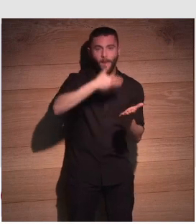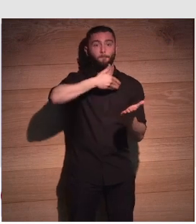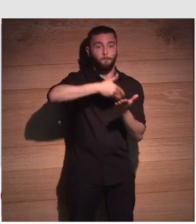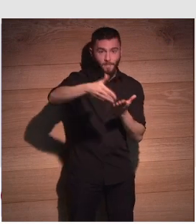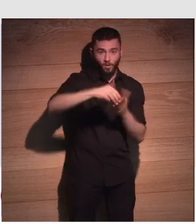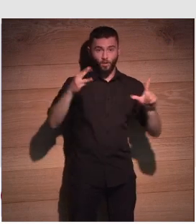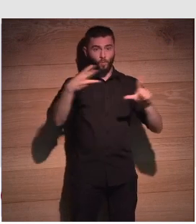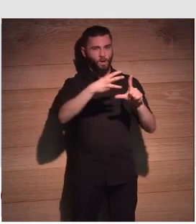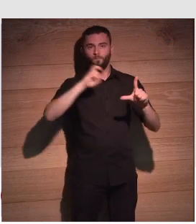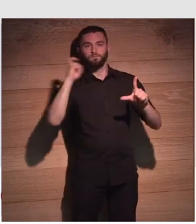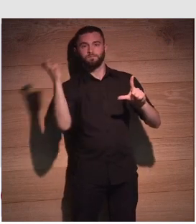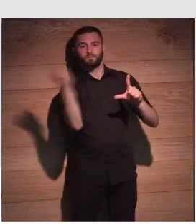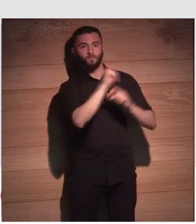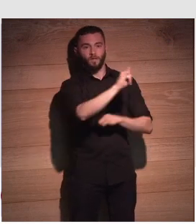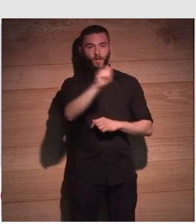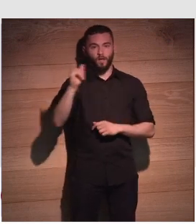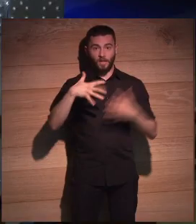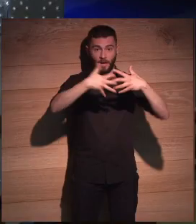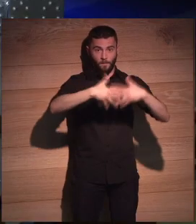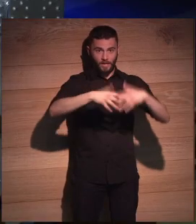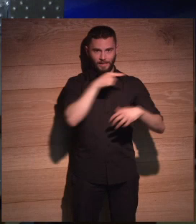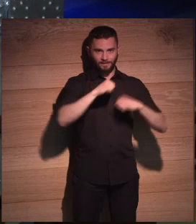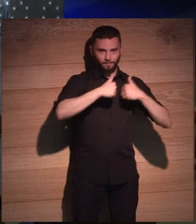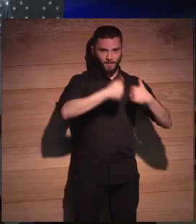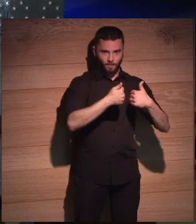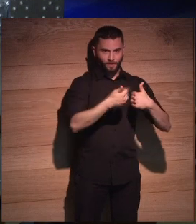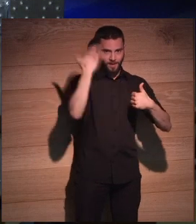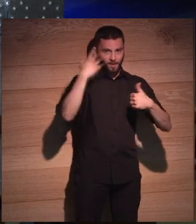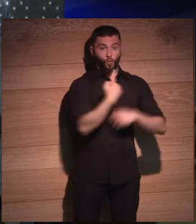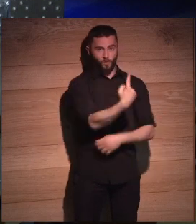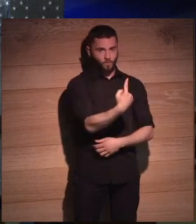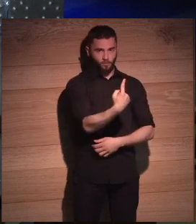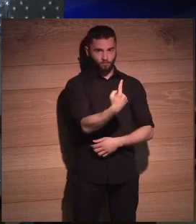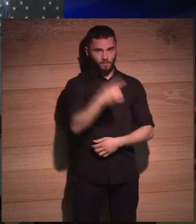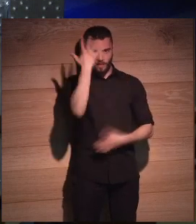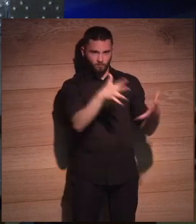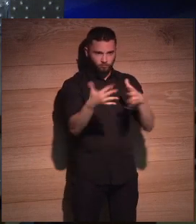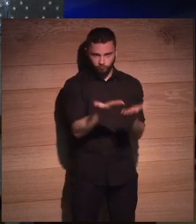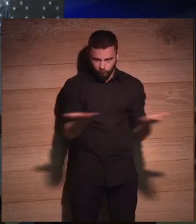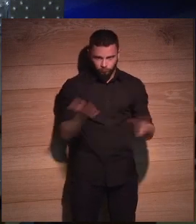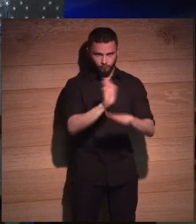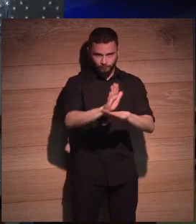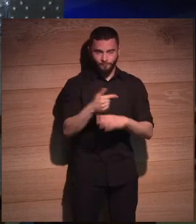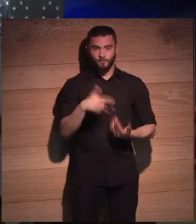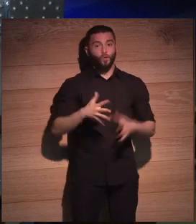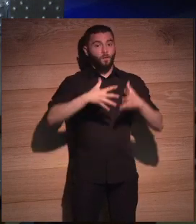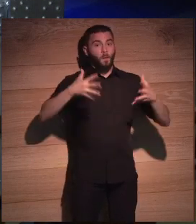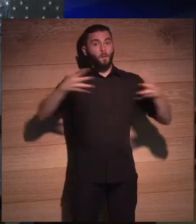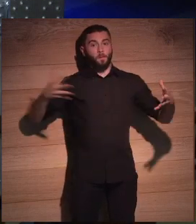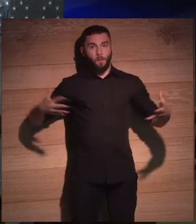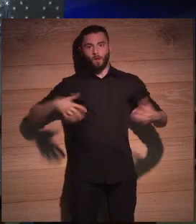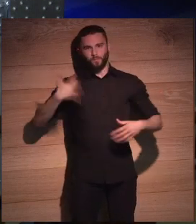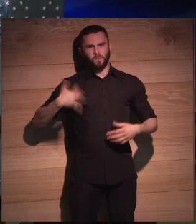Internet. Empezando por ese que os enseñé, en esa máquina había uno, ¿vale? Para que os hagáis una idea. Ha sido un crecimiento exponencial, pero también ha